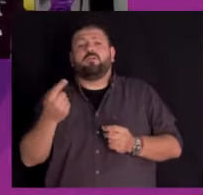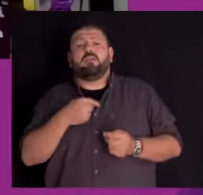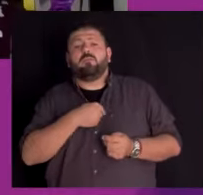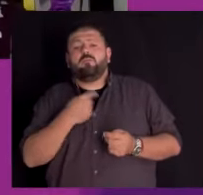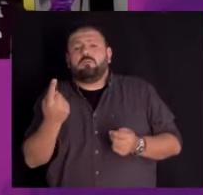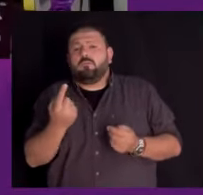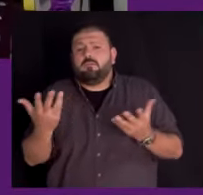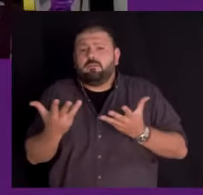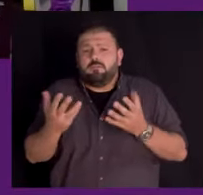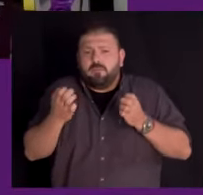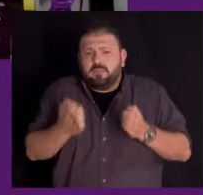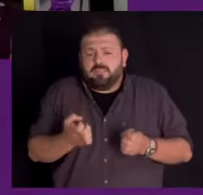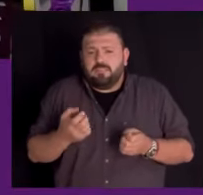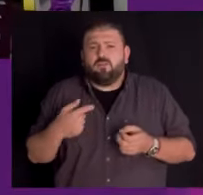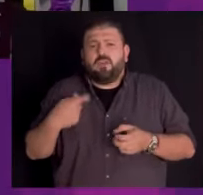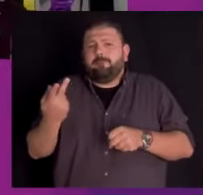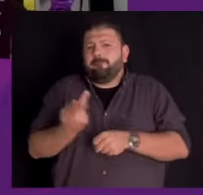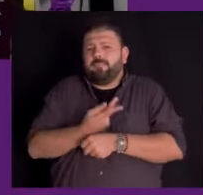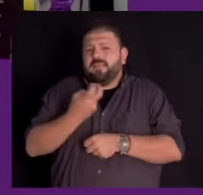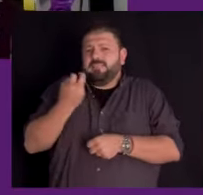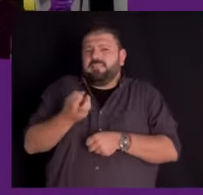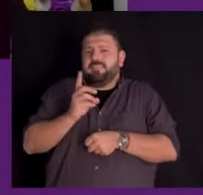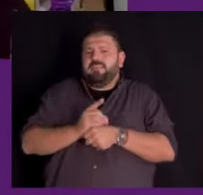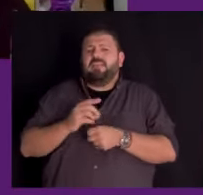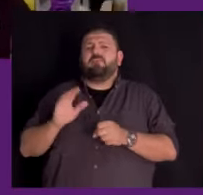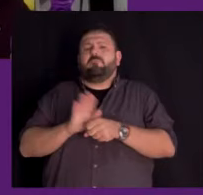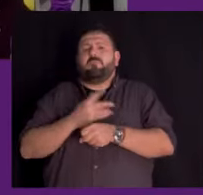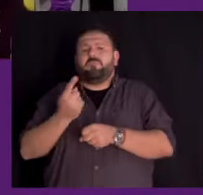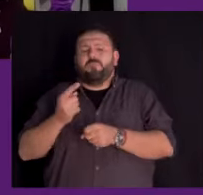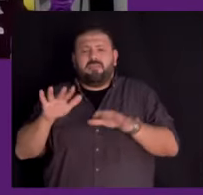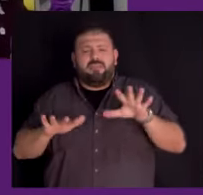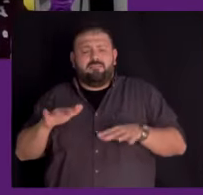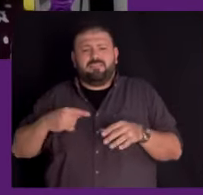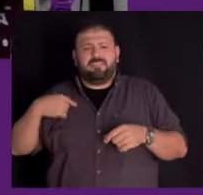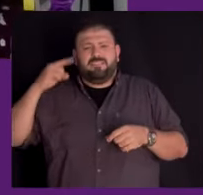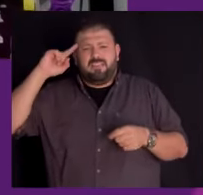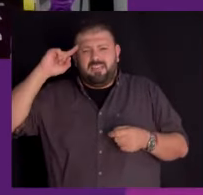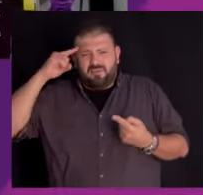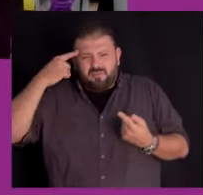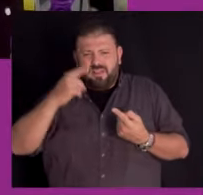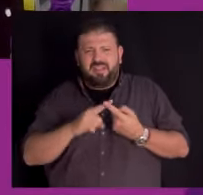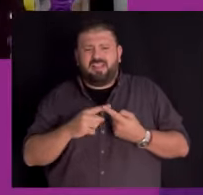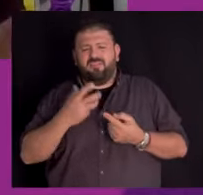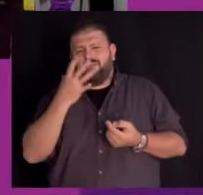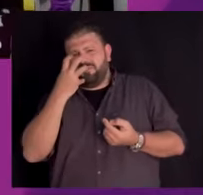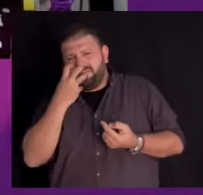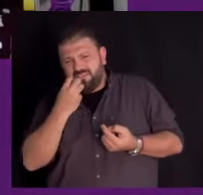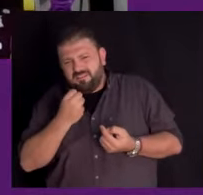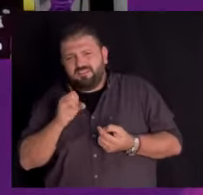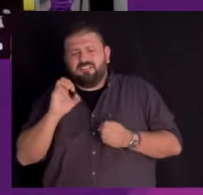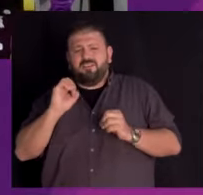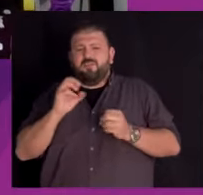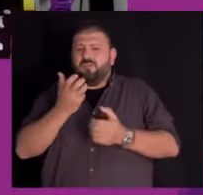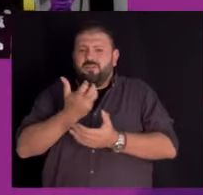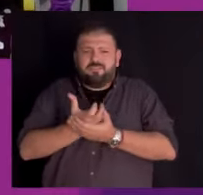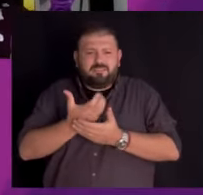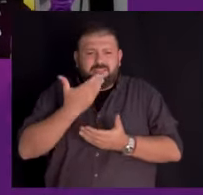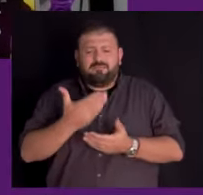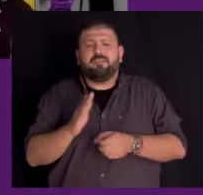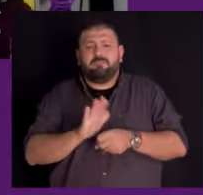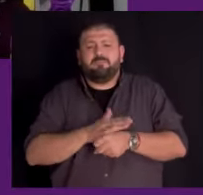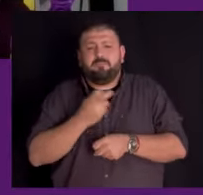está pasando en estos momentos. Entonces, el estar enojado, triste, no descansar bien, o lo mismo que les platicaba hace un momento, el